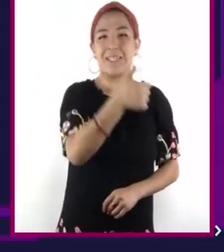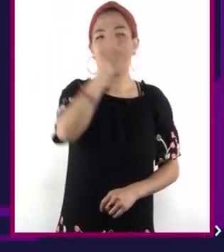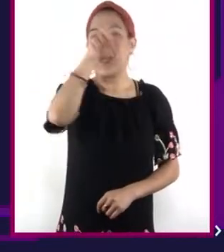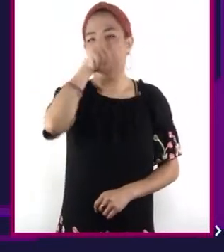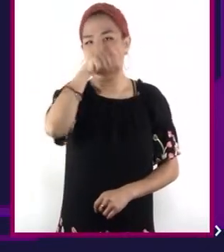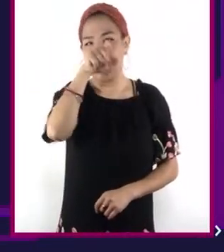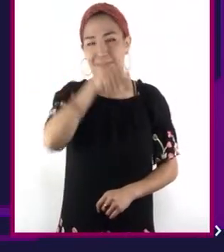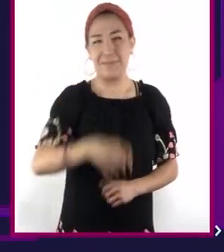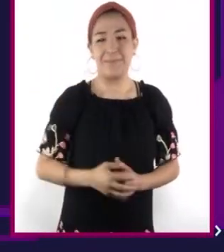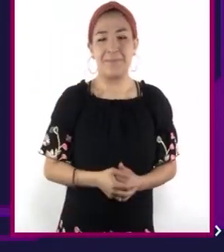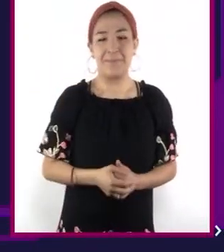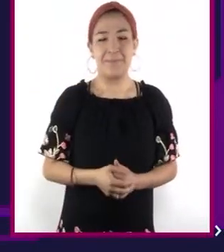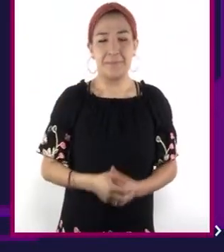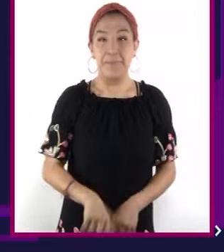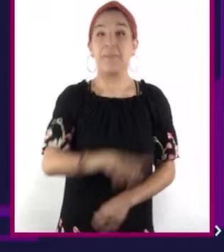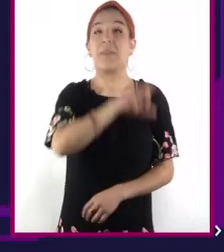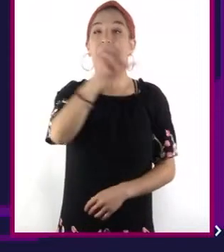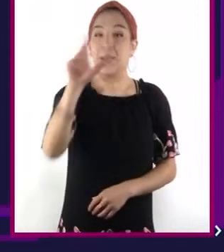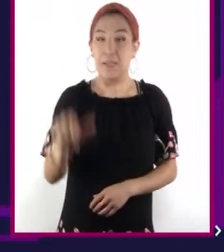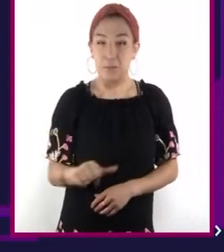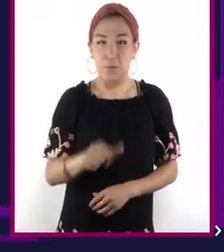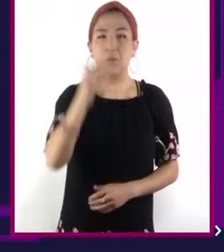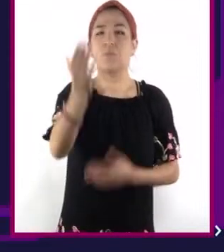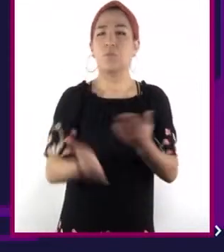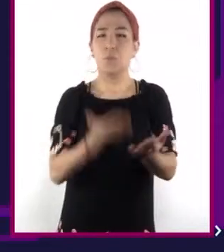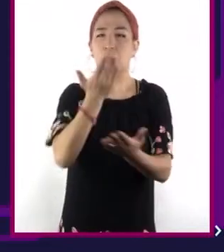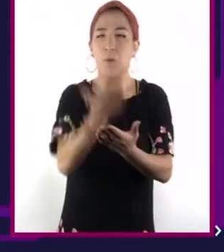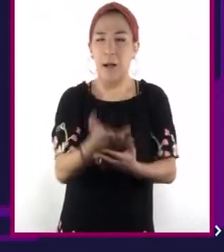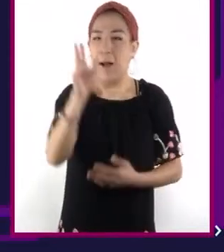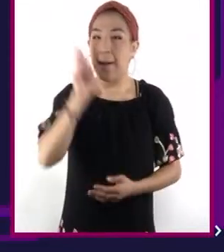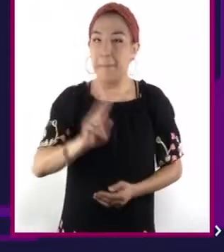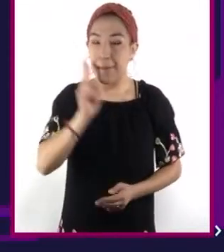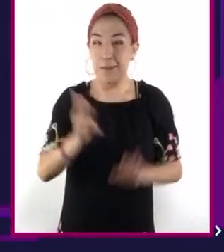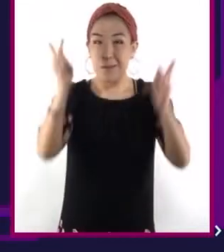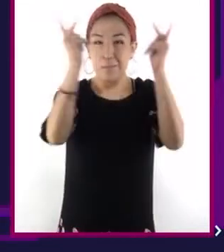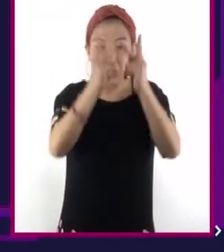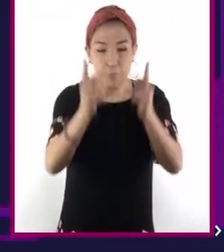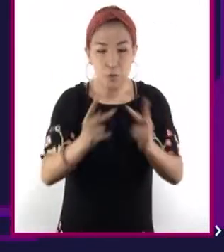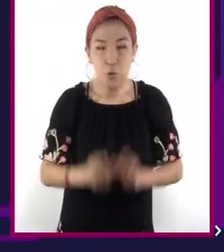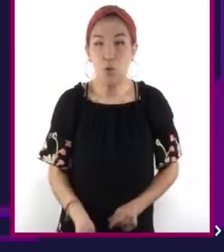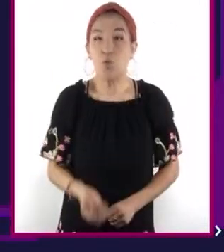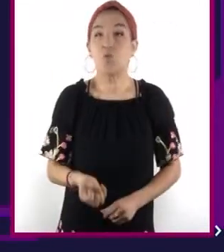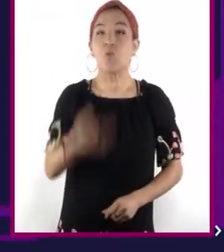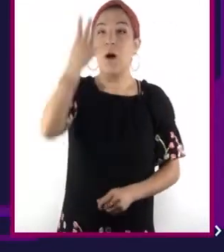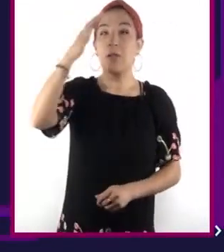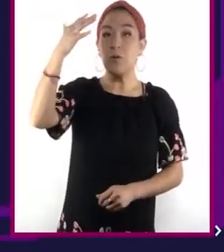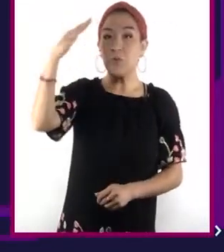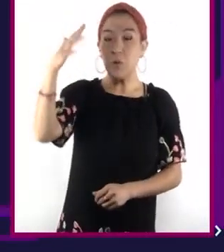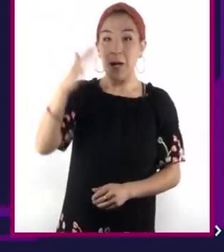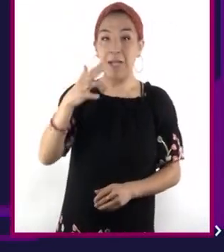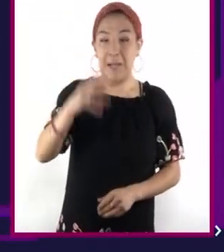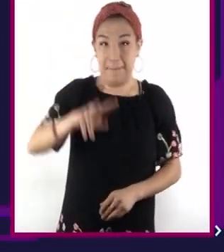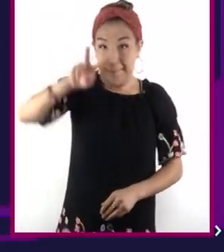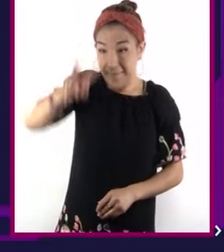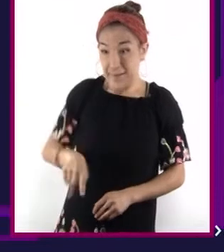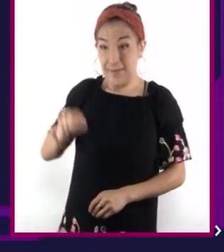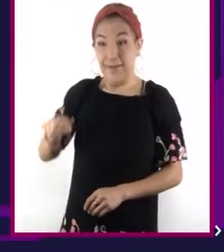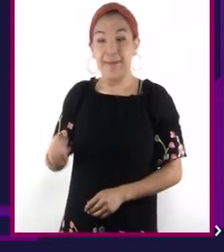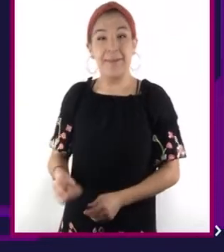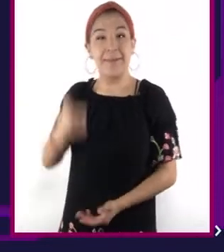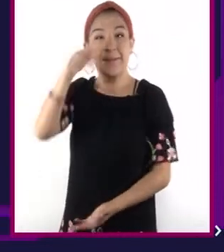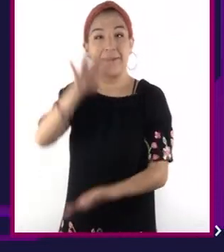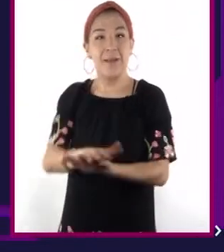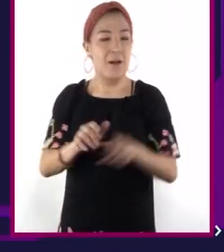águilas. Luego, propusieron comparar el número de soles de la secuencia real y de